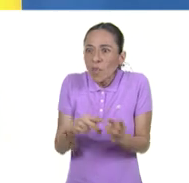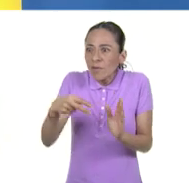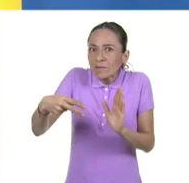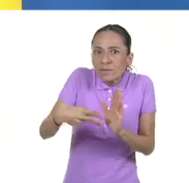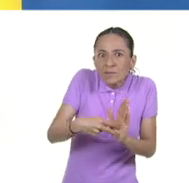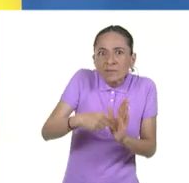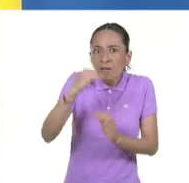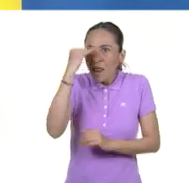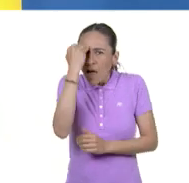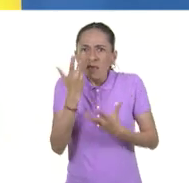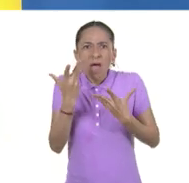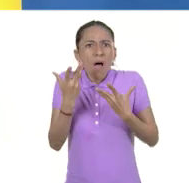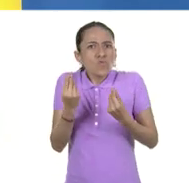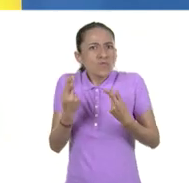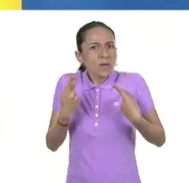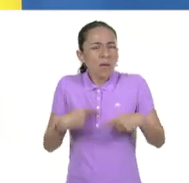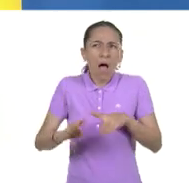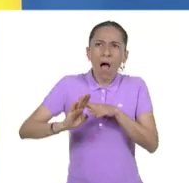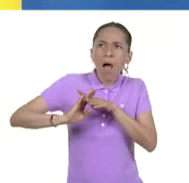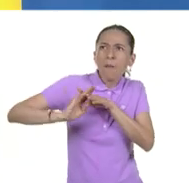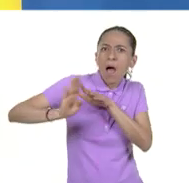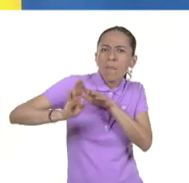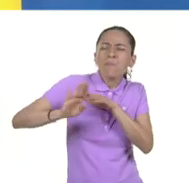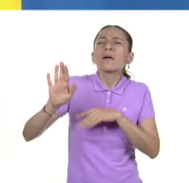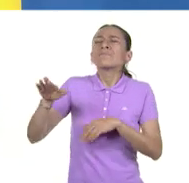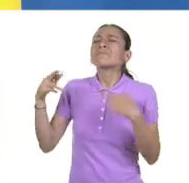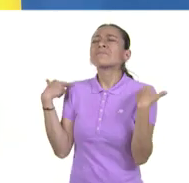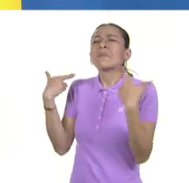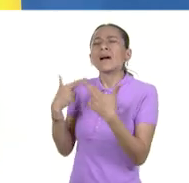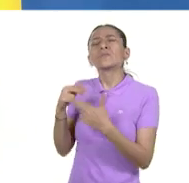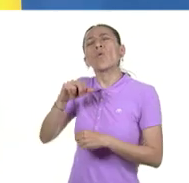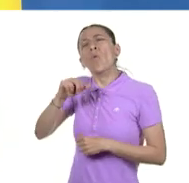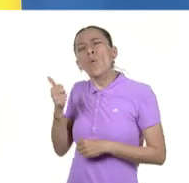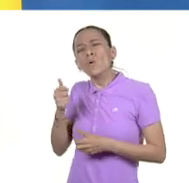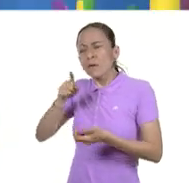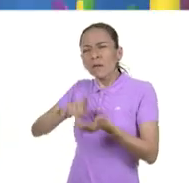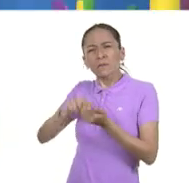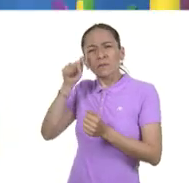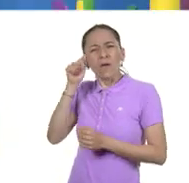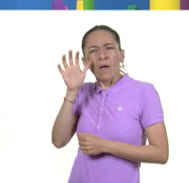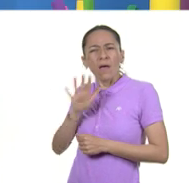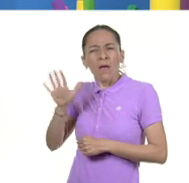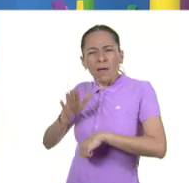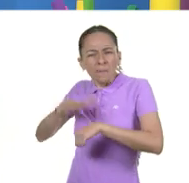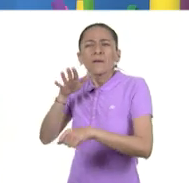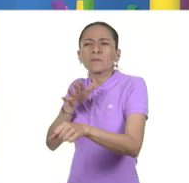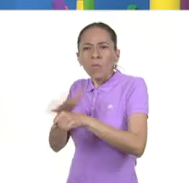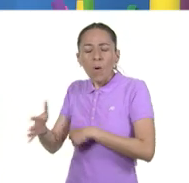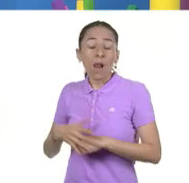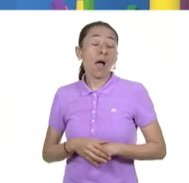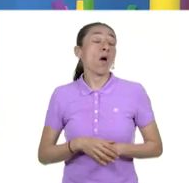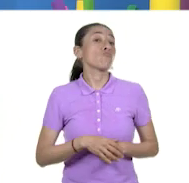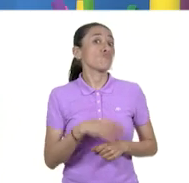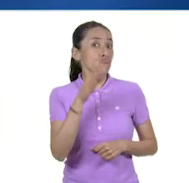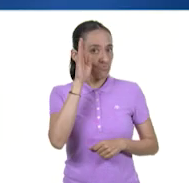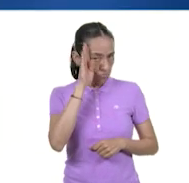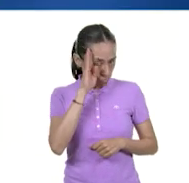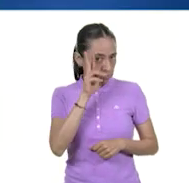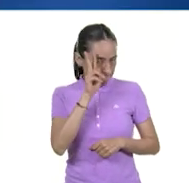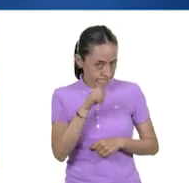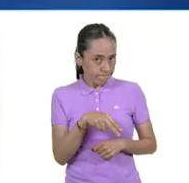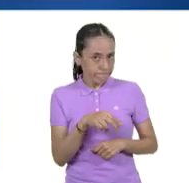India. Maestro, ¿qué otros flujos migratorios destacan en Asia? Mira, hay bastantes, Jenny. Por